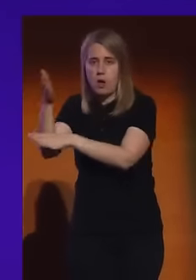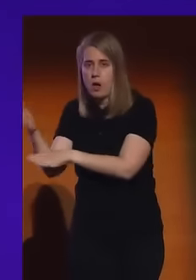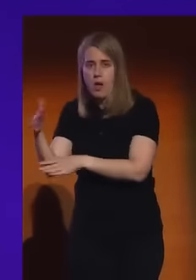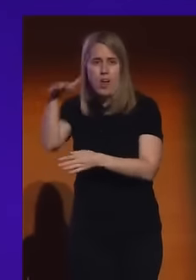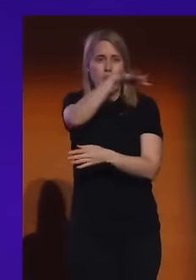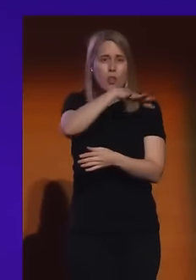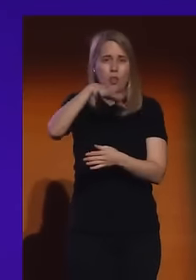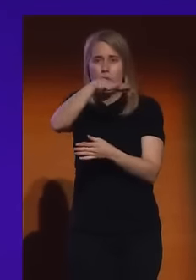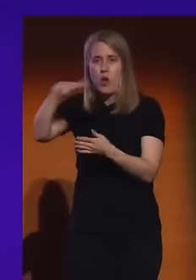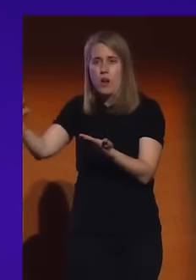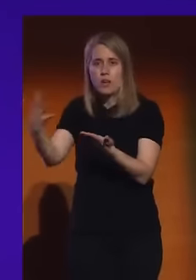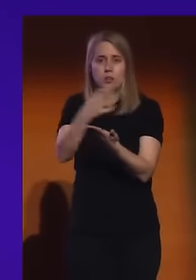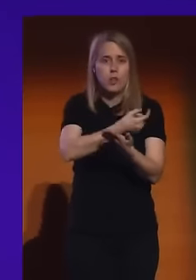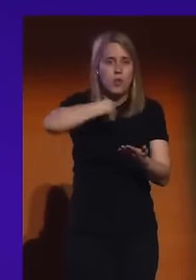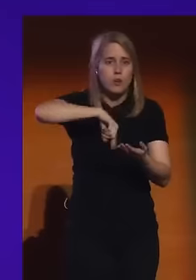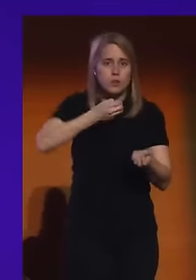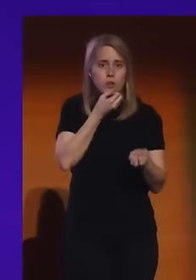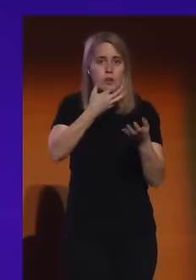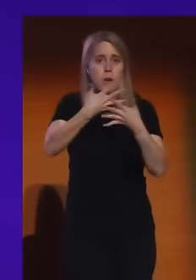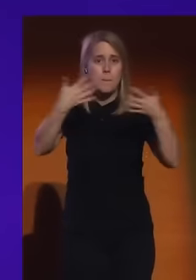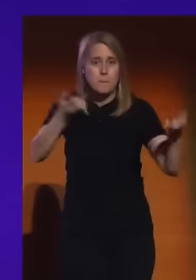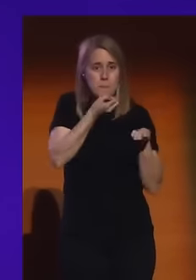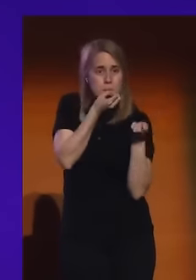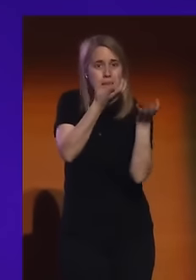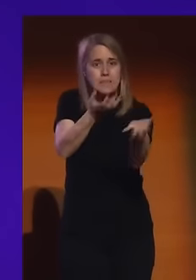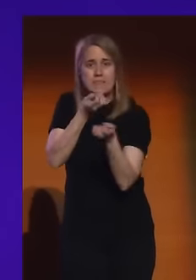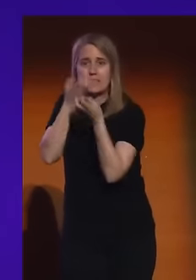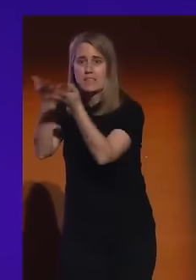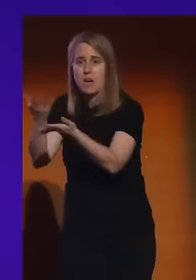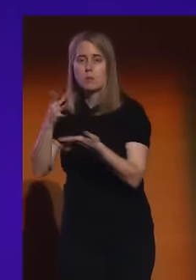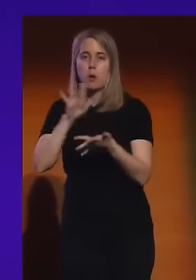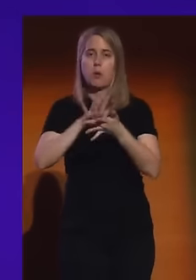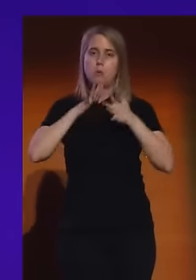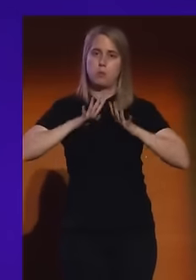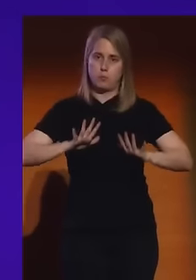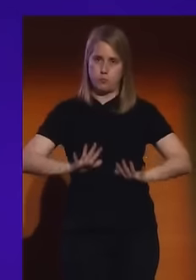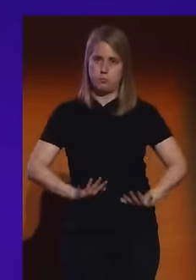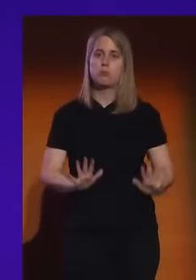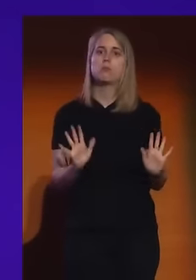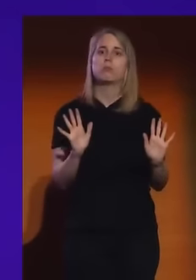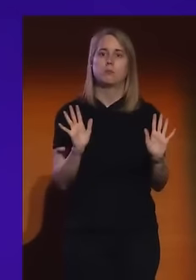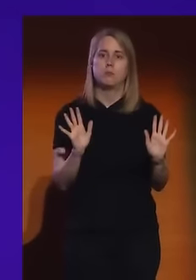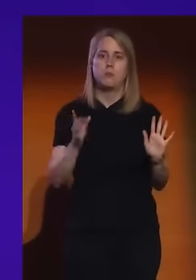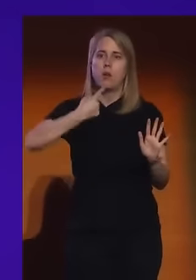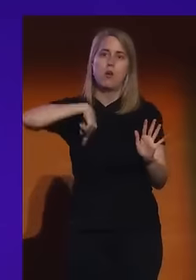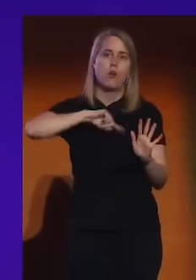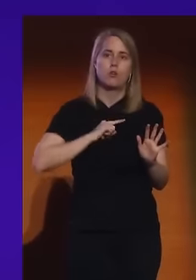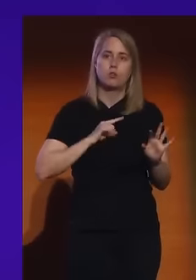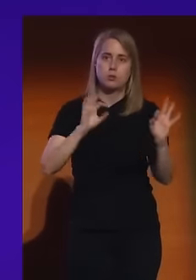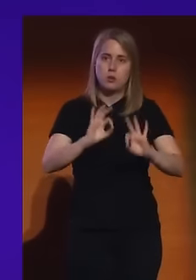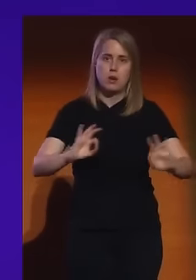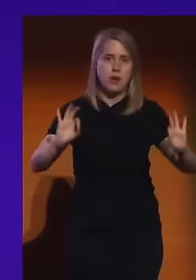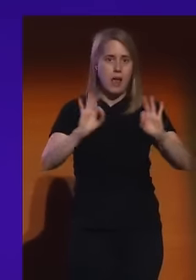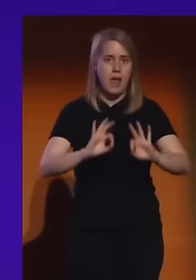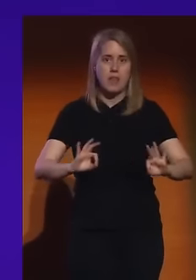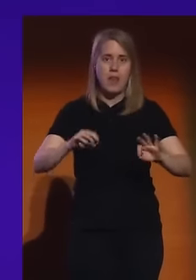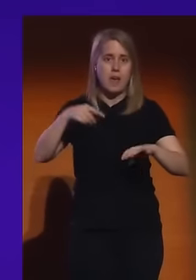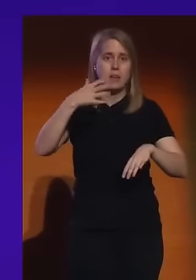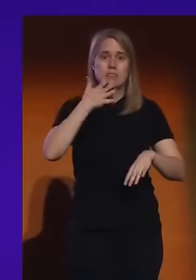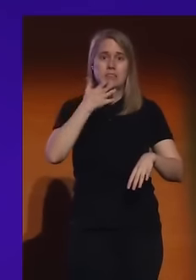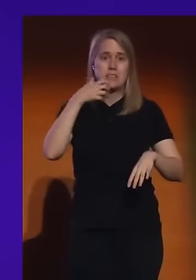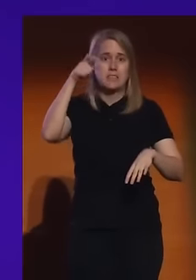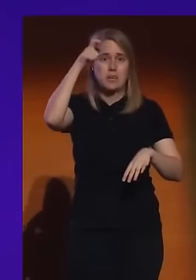lant etara eraman behar dugul gure mezua apasun guzin gu ez gara ezer herri